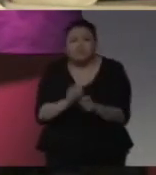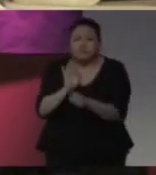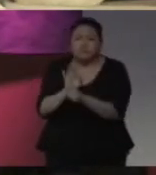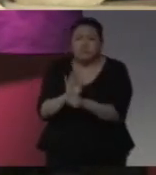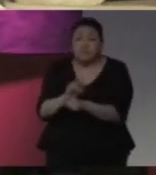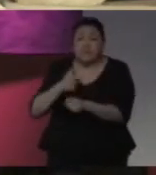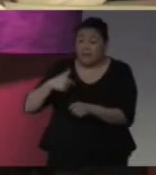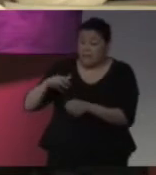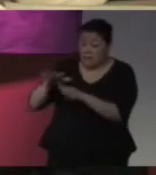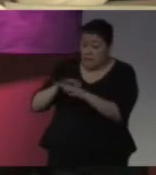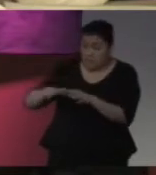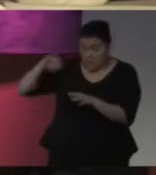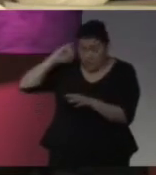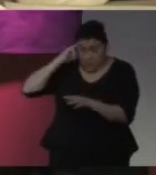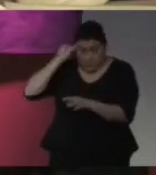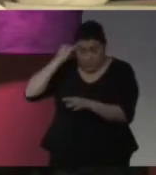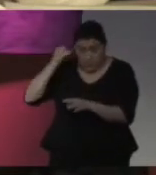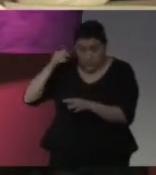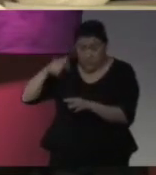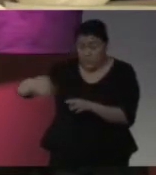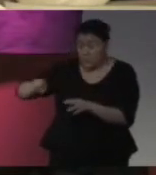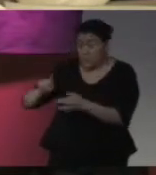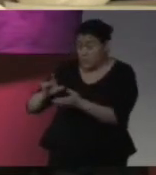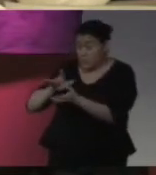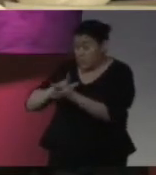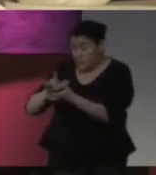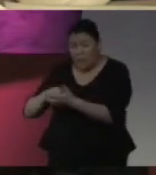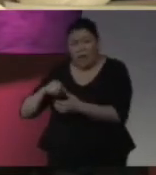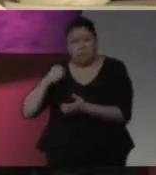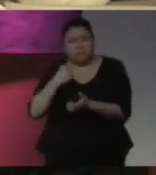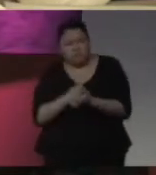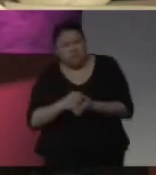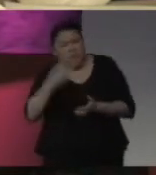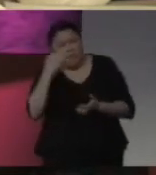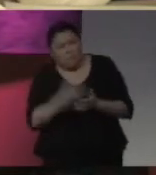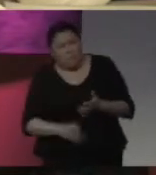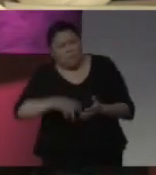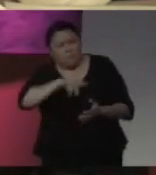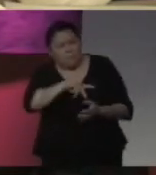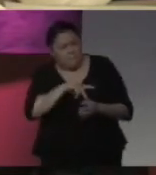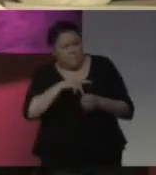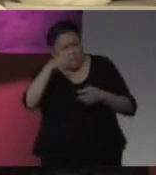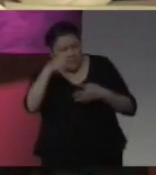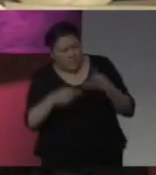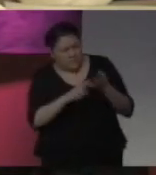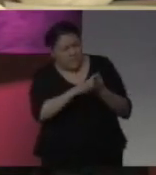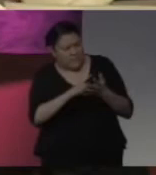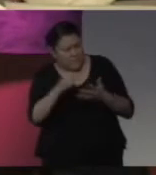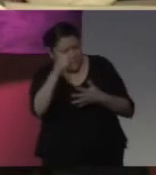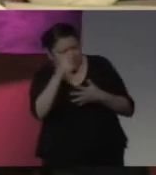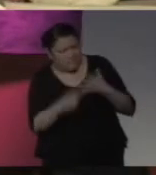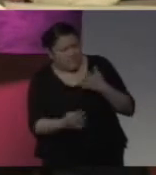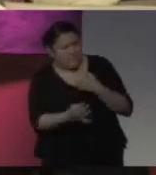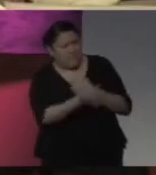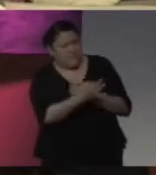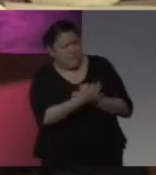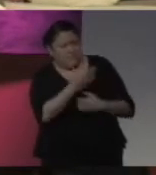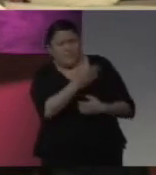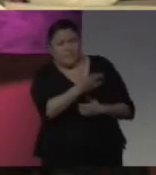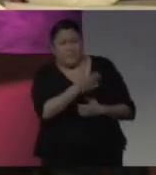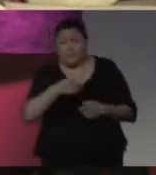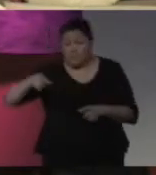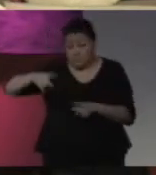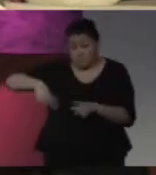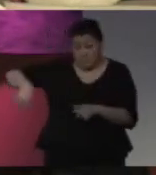demandas, denuncias y resignificaciones de cómo ejercer y demandar sus derechos como